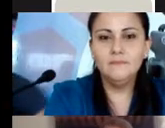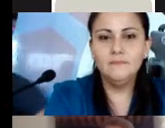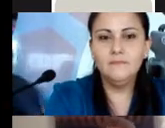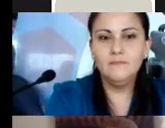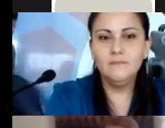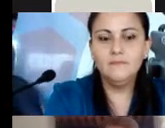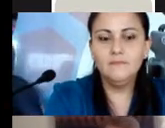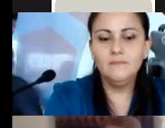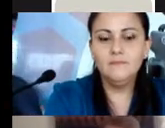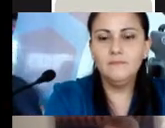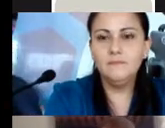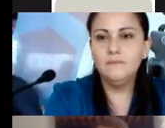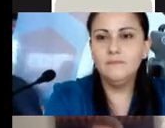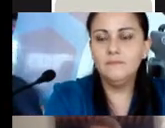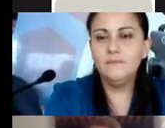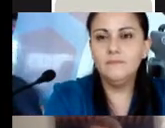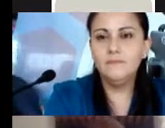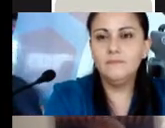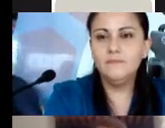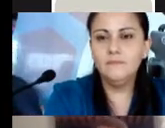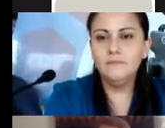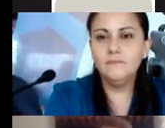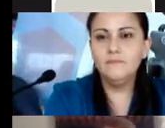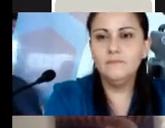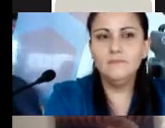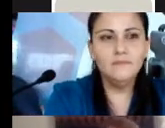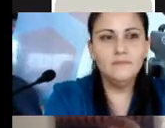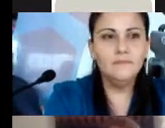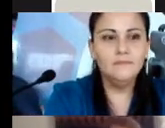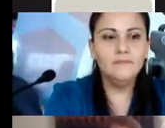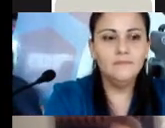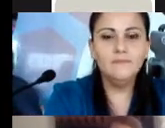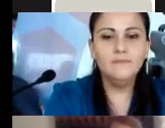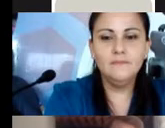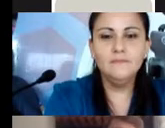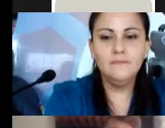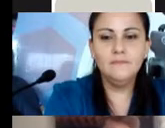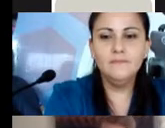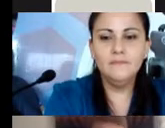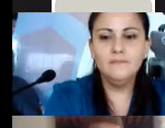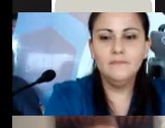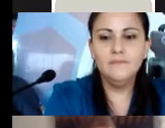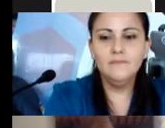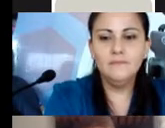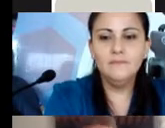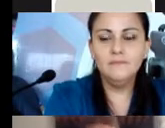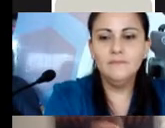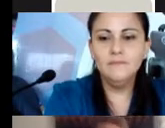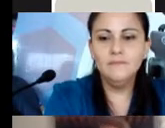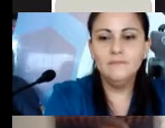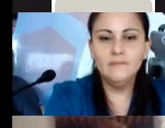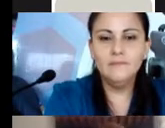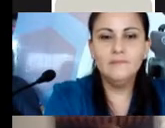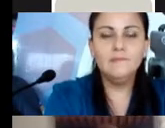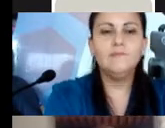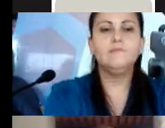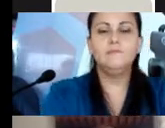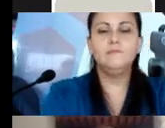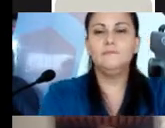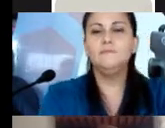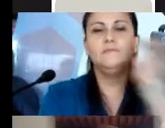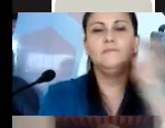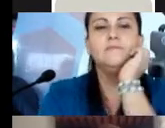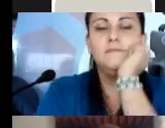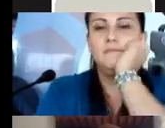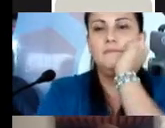que los apoyapiés normales o estándar en sillas de otras patologías. Golpe de viento, qué interesante, tenemos